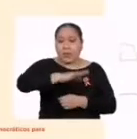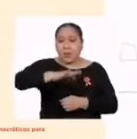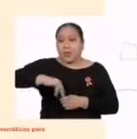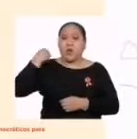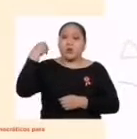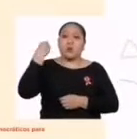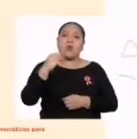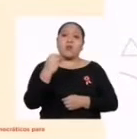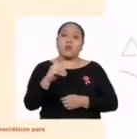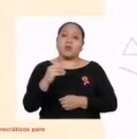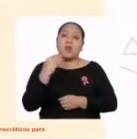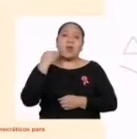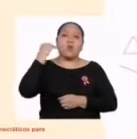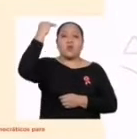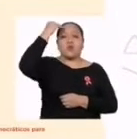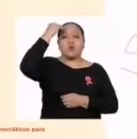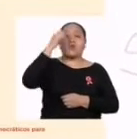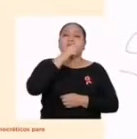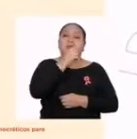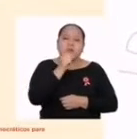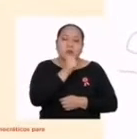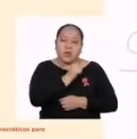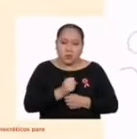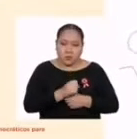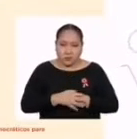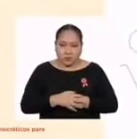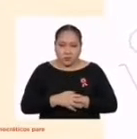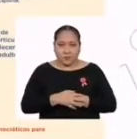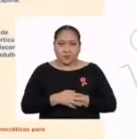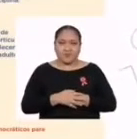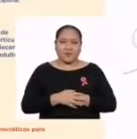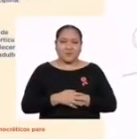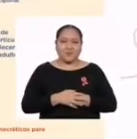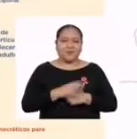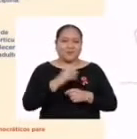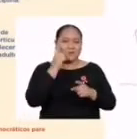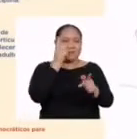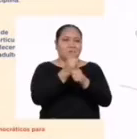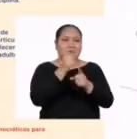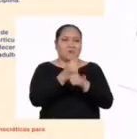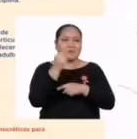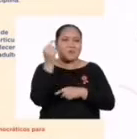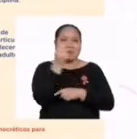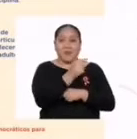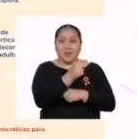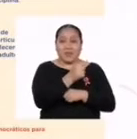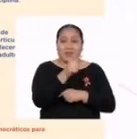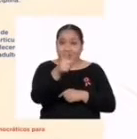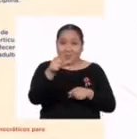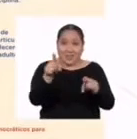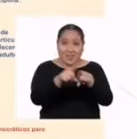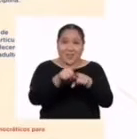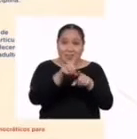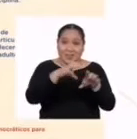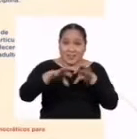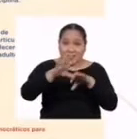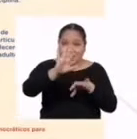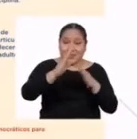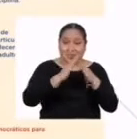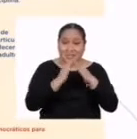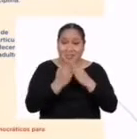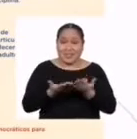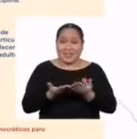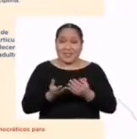niños, adolescentes, adultos y adultos mayores. ¡Excelente! ¿Así lo hicieron todas y todos en